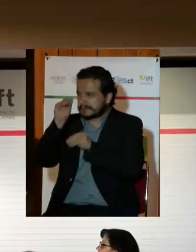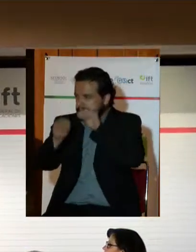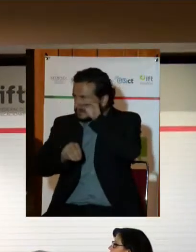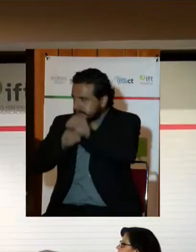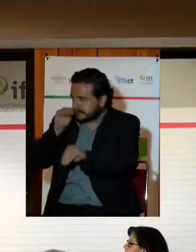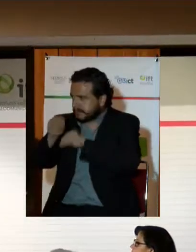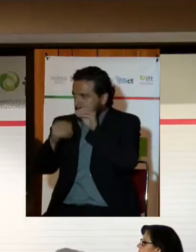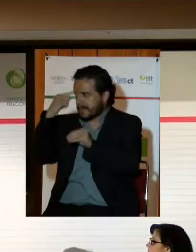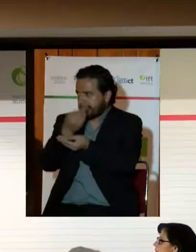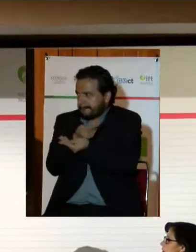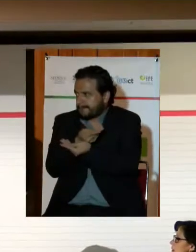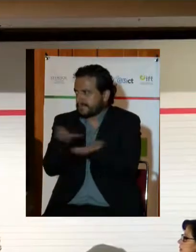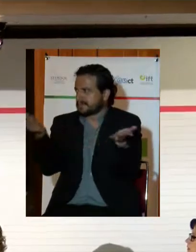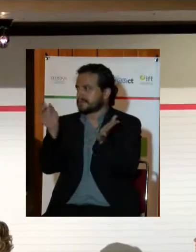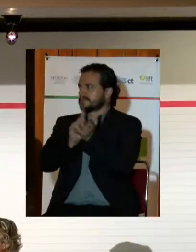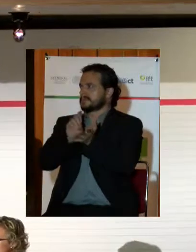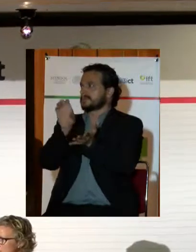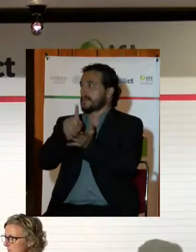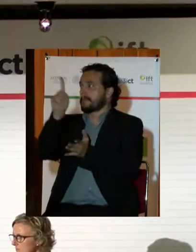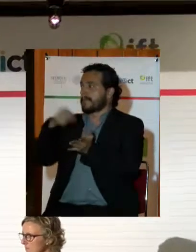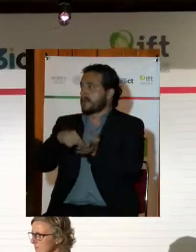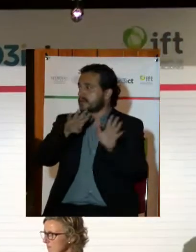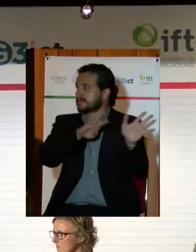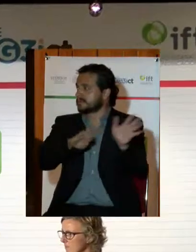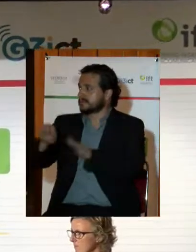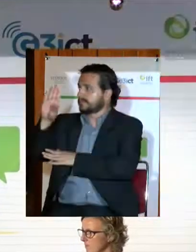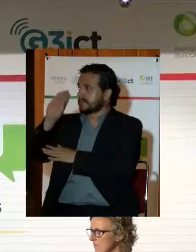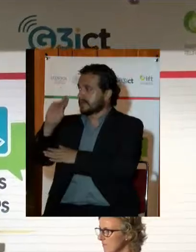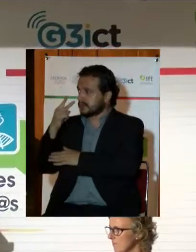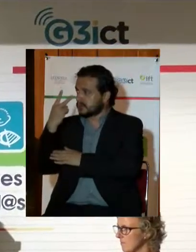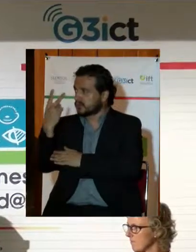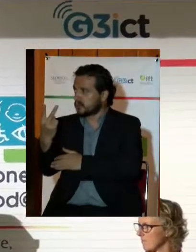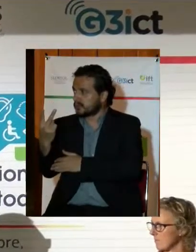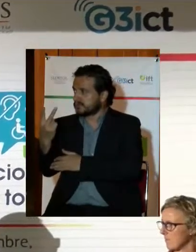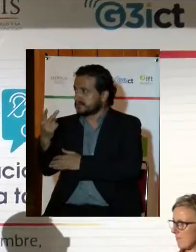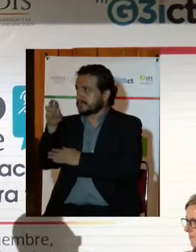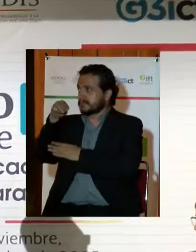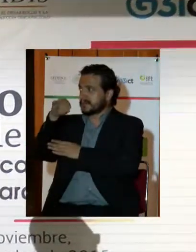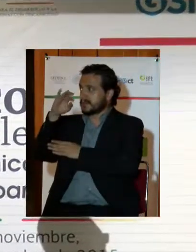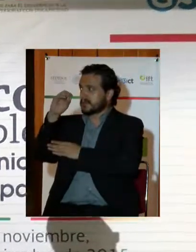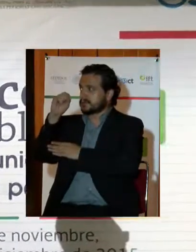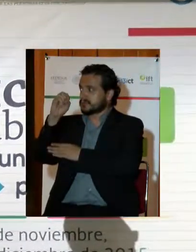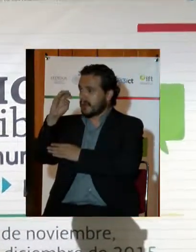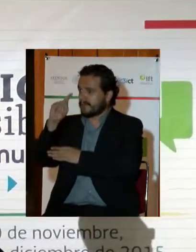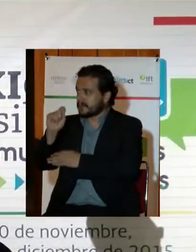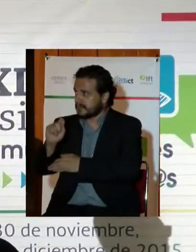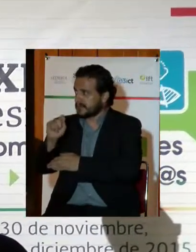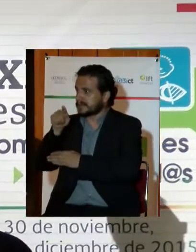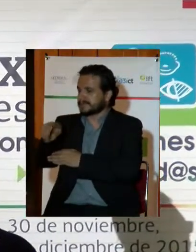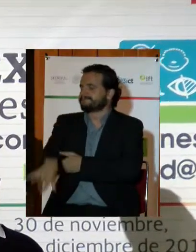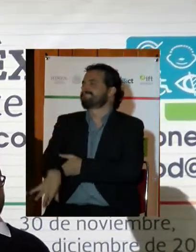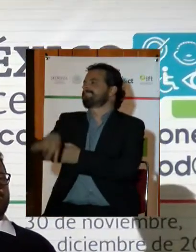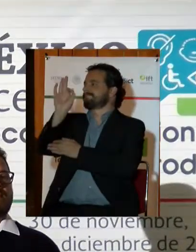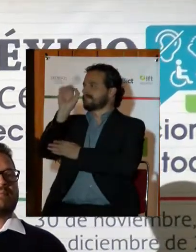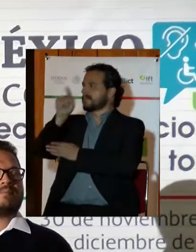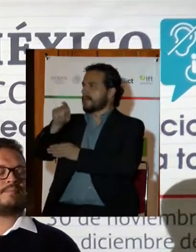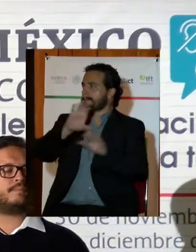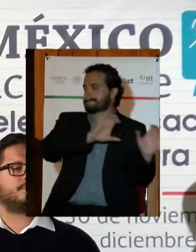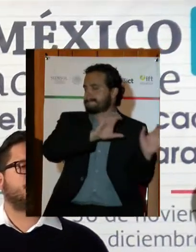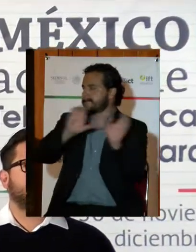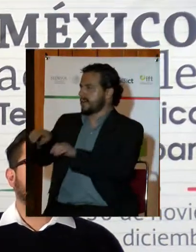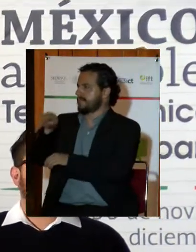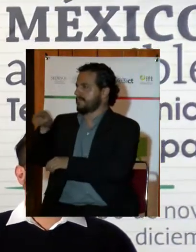año 1992 cuando Microsoft contrató al primer empleado de tiempo completo dedicado